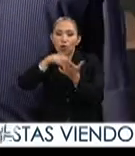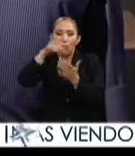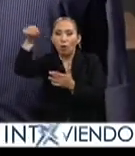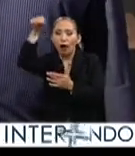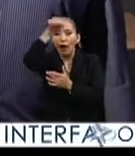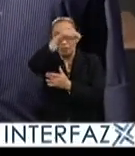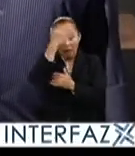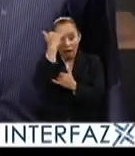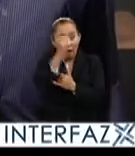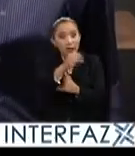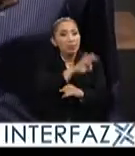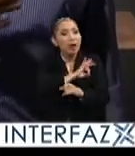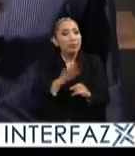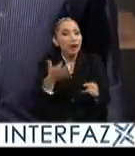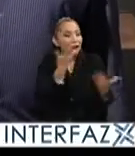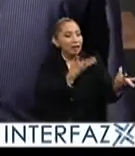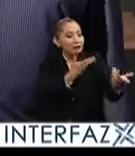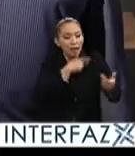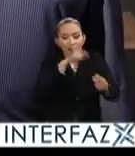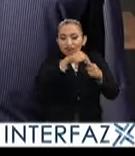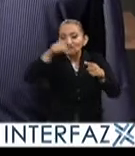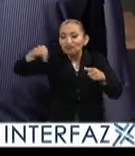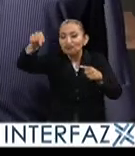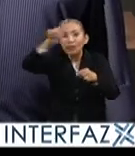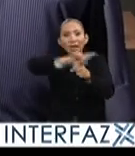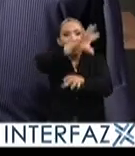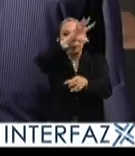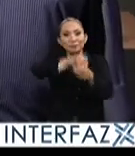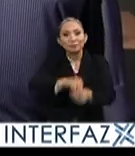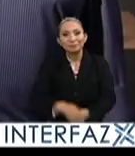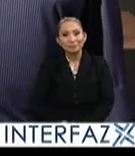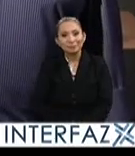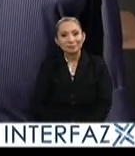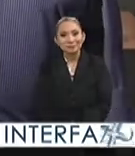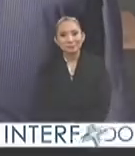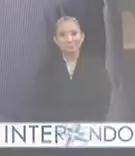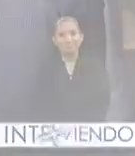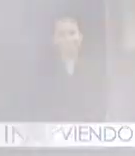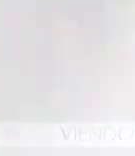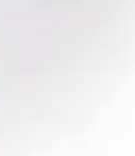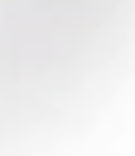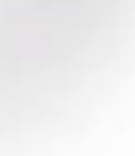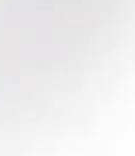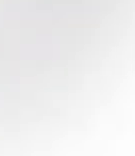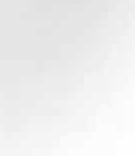espacios. Entonces imagínate, puedes conformar todo un circuito en un día completo.